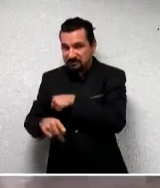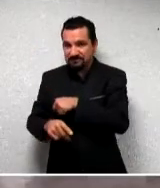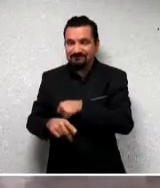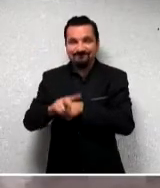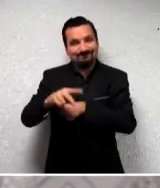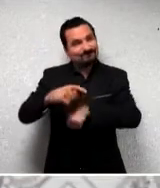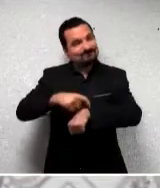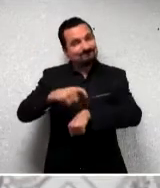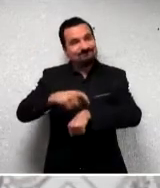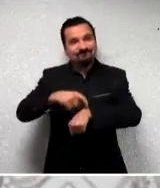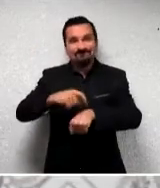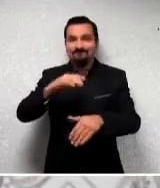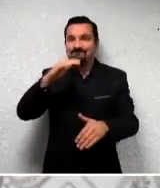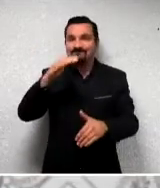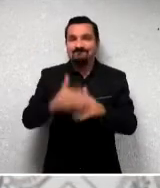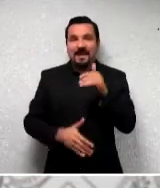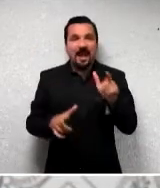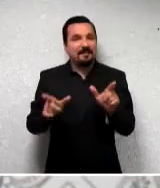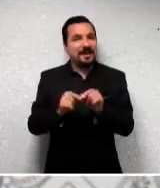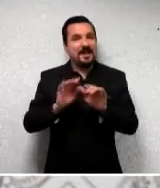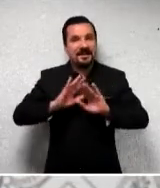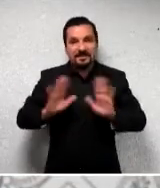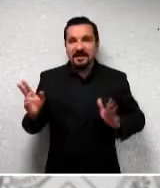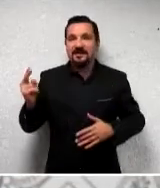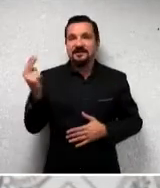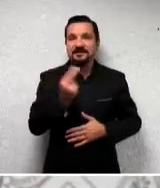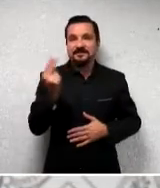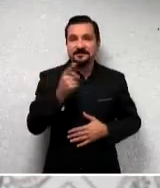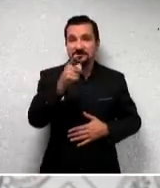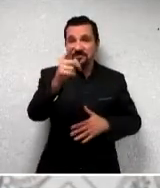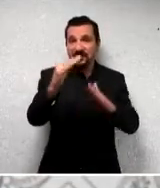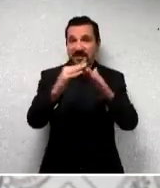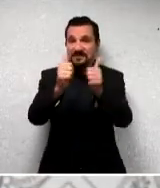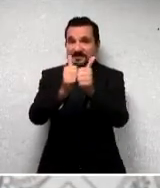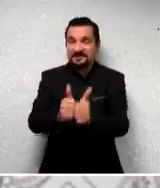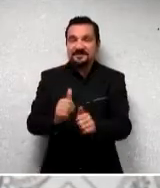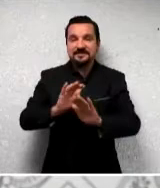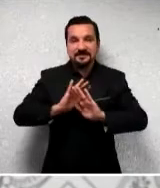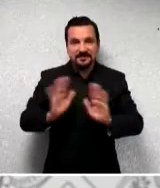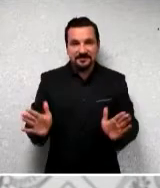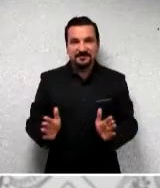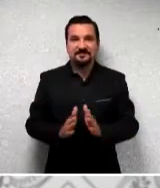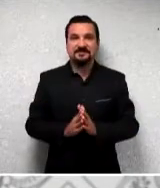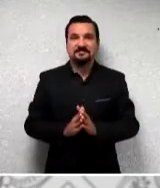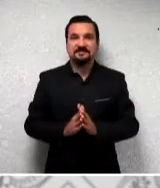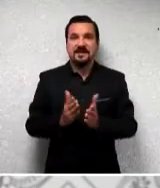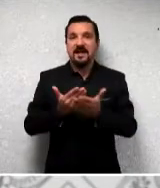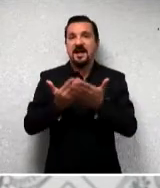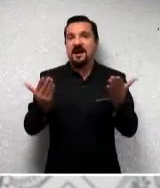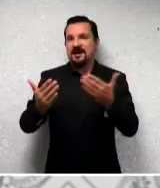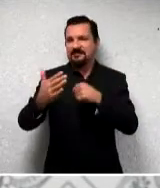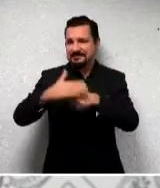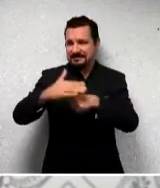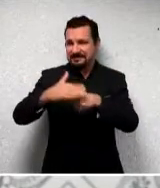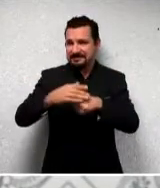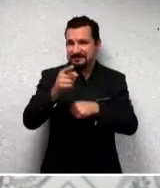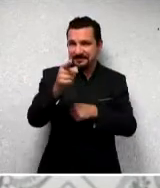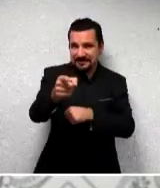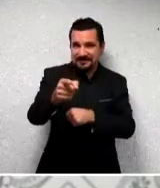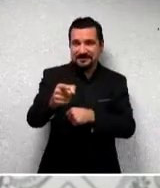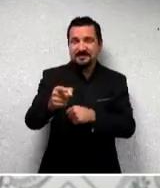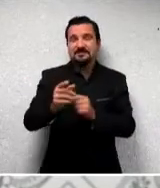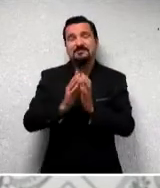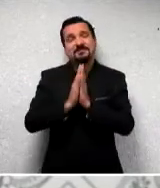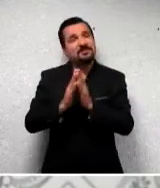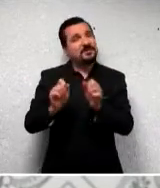tiempo necesitas ya quedarte en casa hago un llamado de